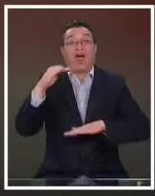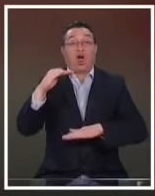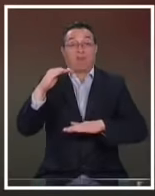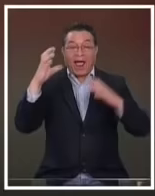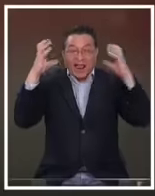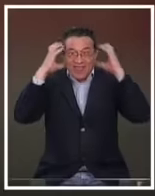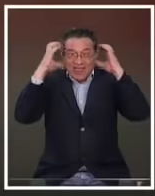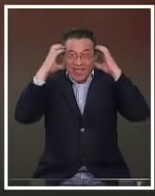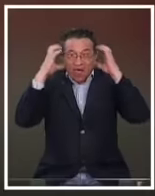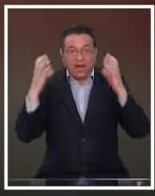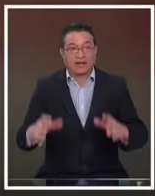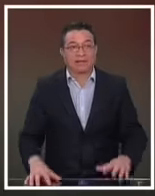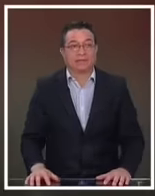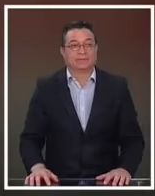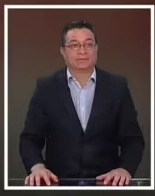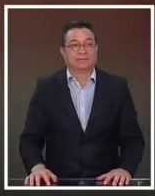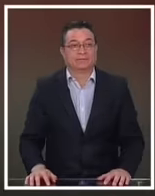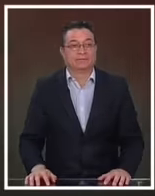de América.